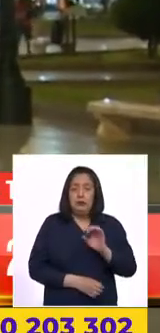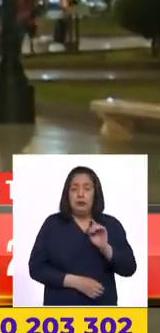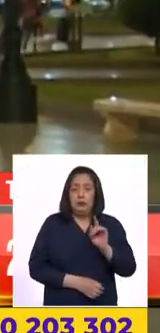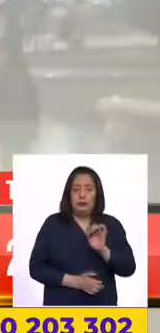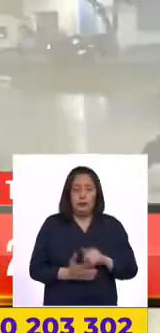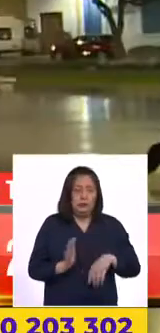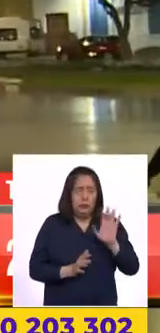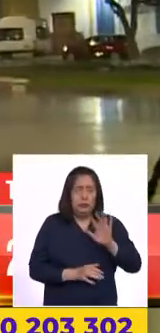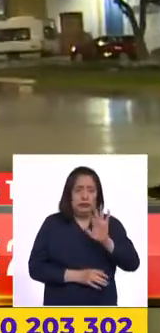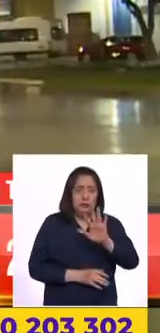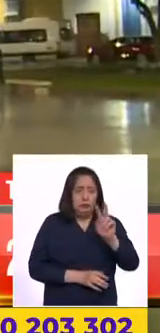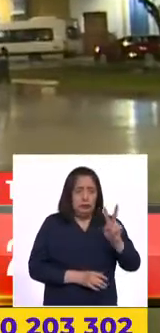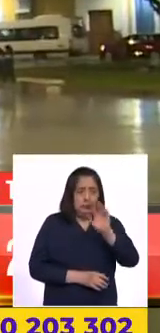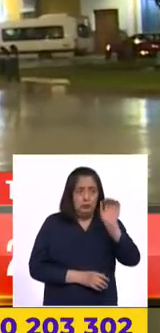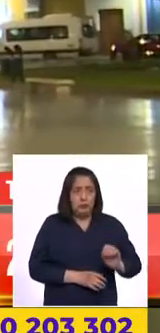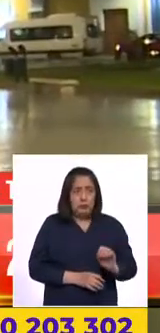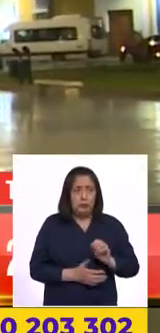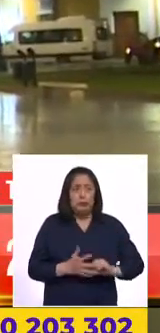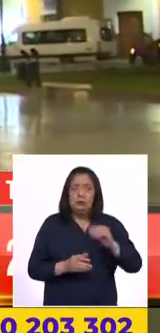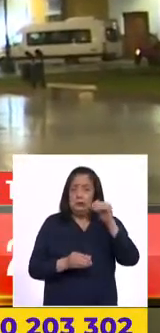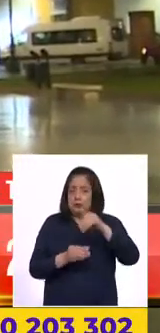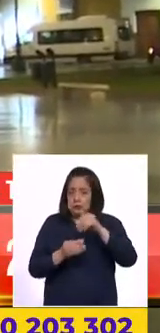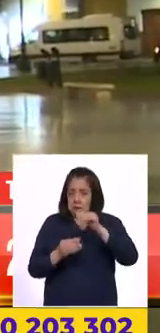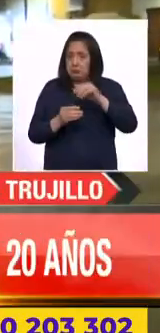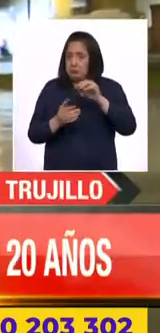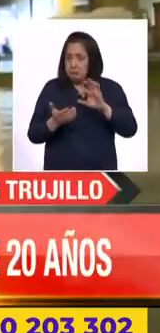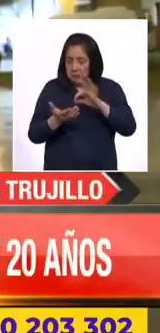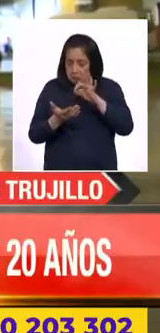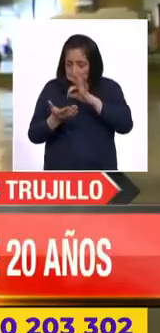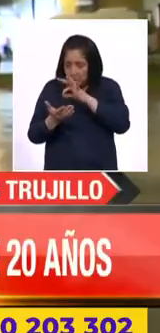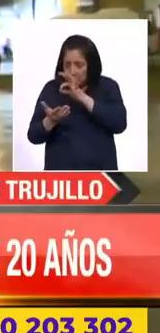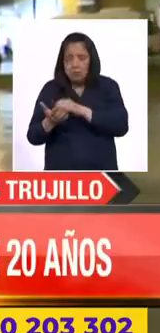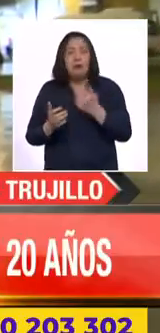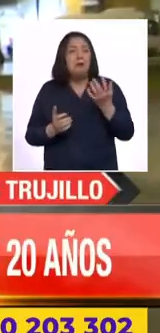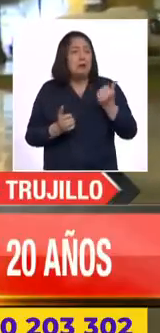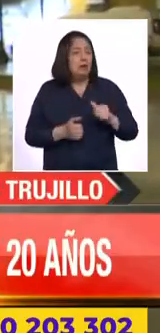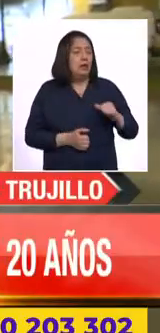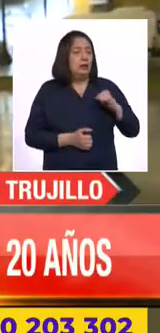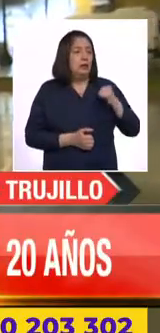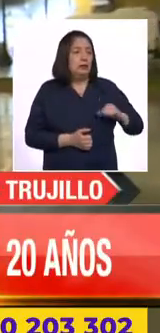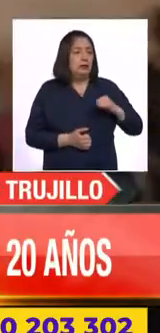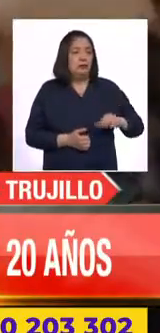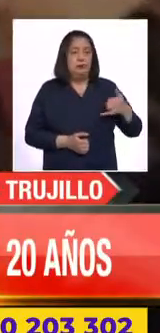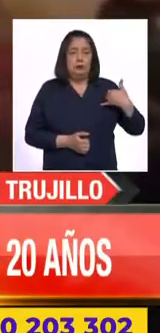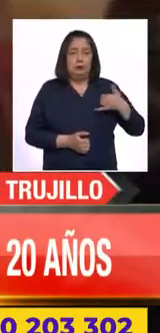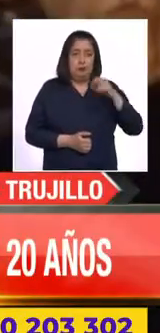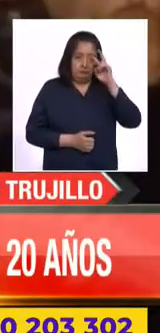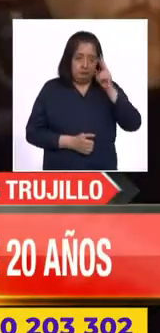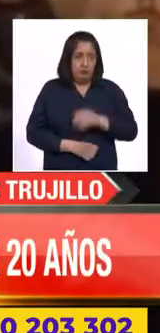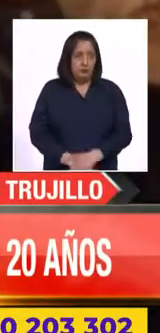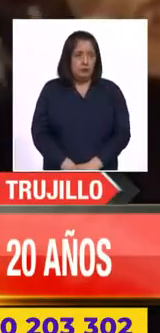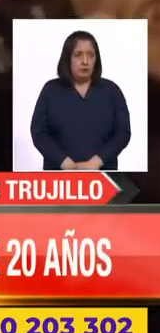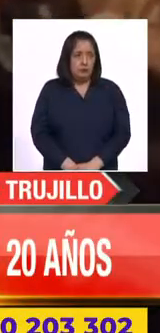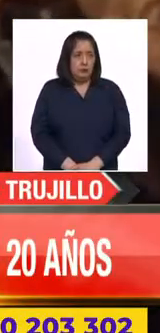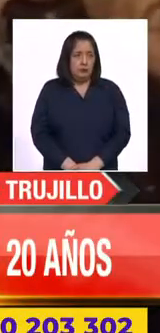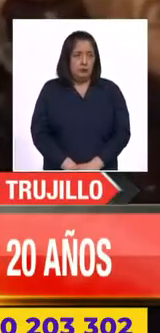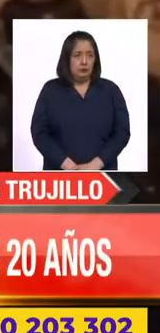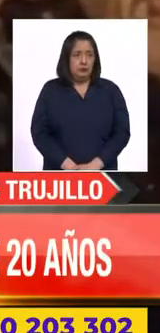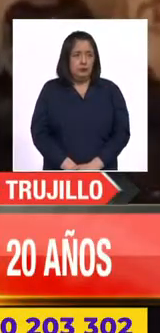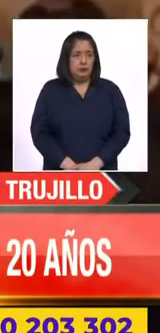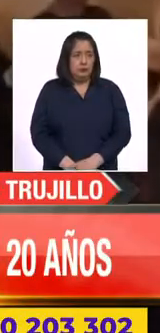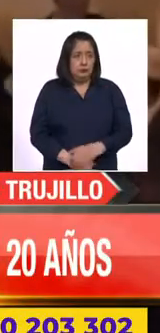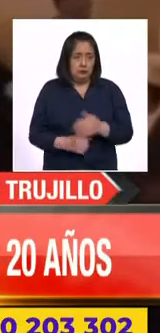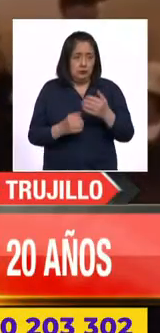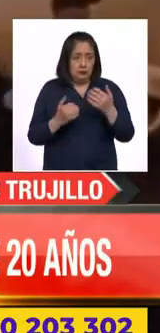del 52% de votos válidos lo llevarán a ser el alcalde más joven del Perú. Será realizado,